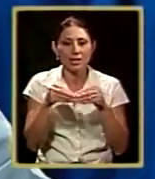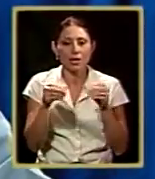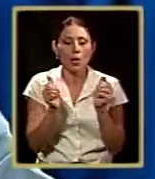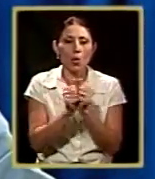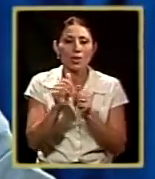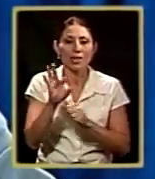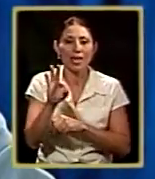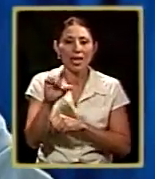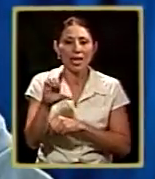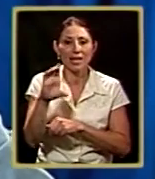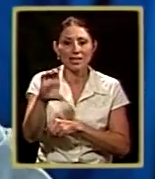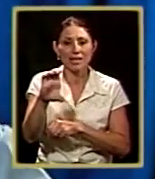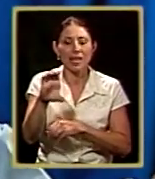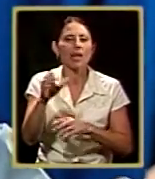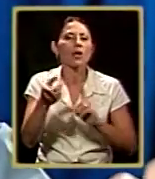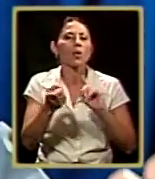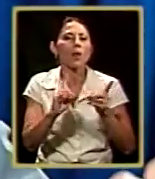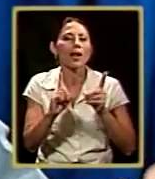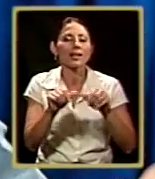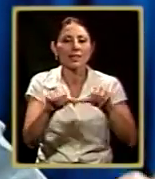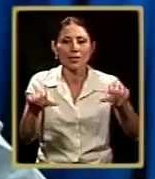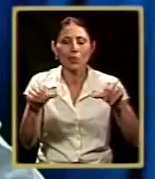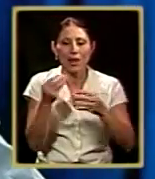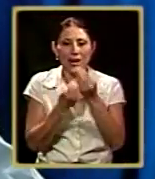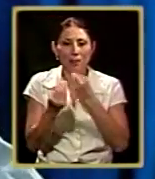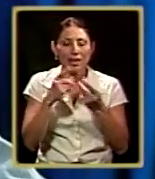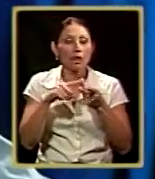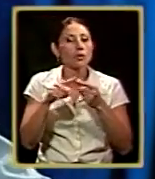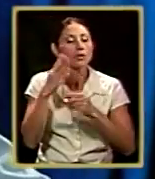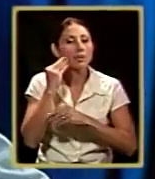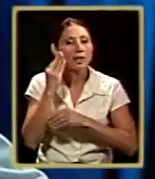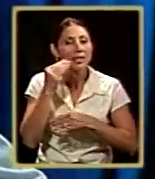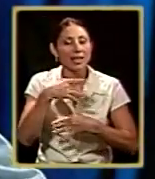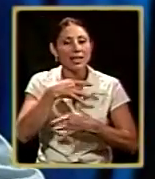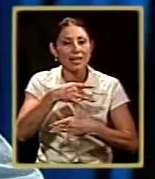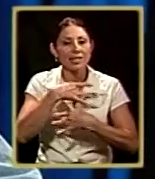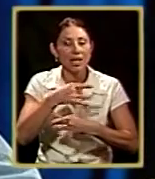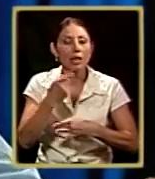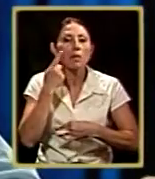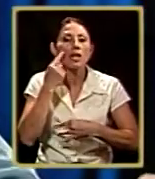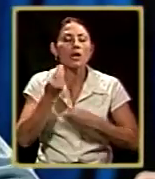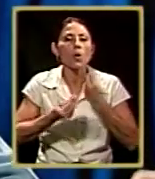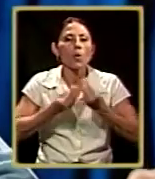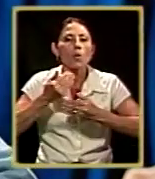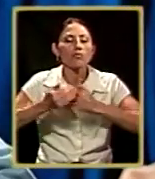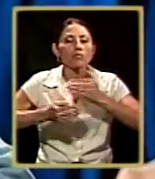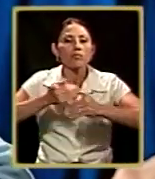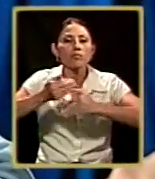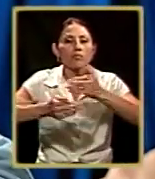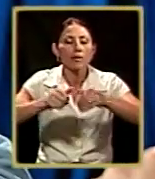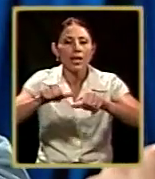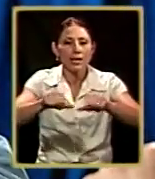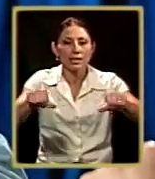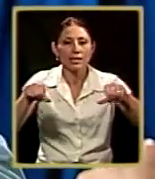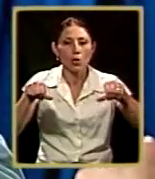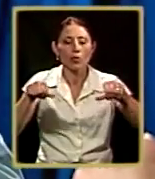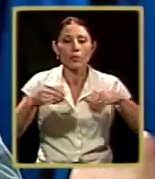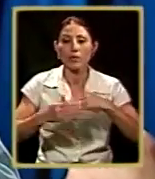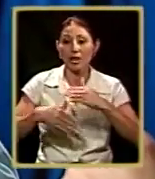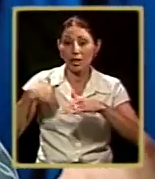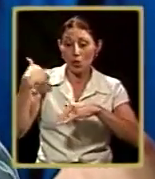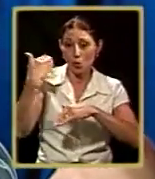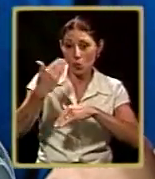sector alimentario. Entonces fue una experiencia muy interesante de ver cómo iba evolucionando ese sector.